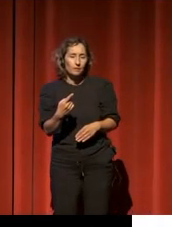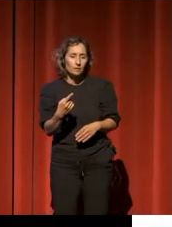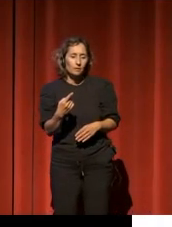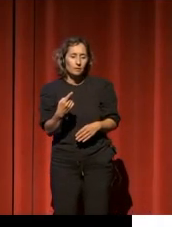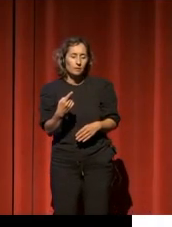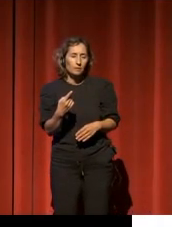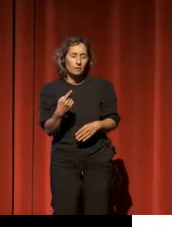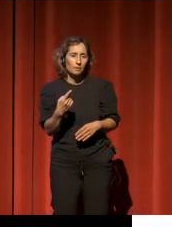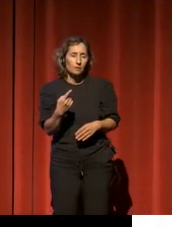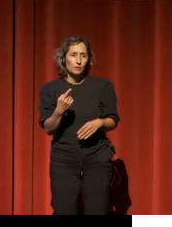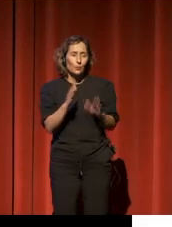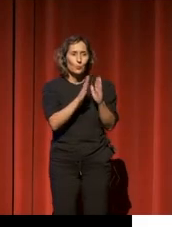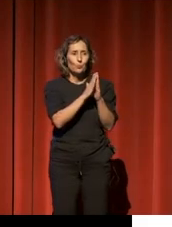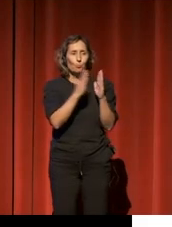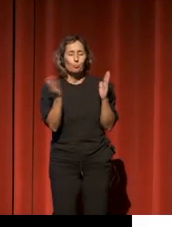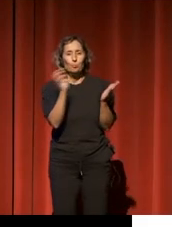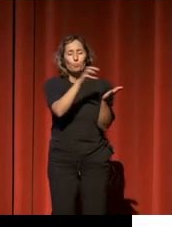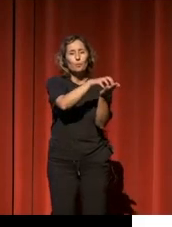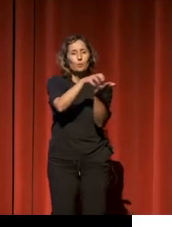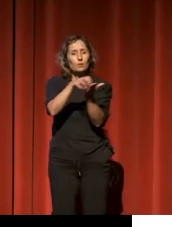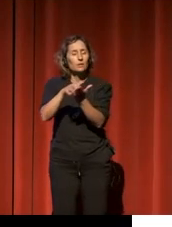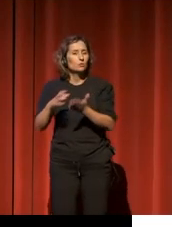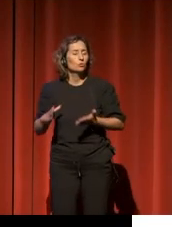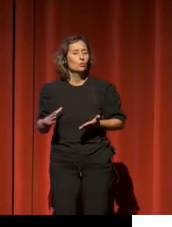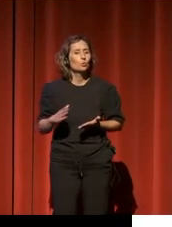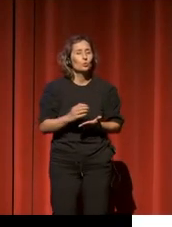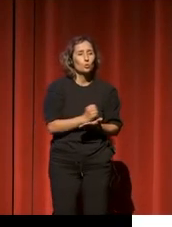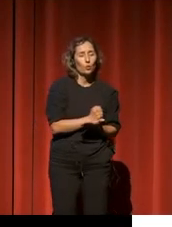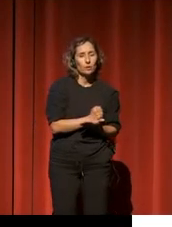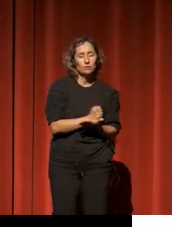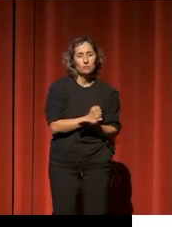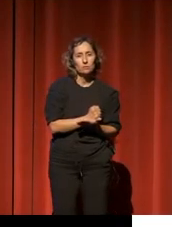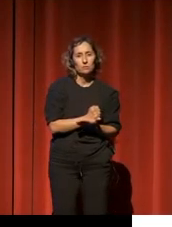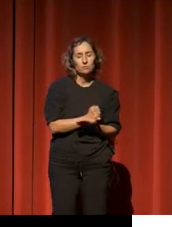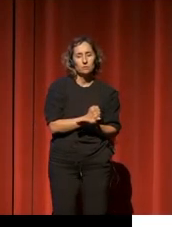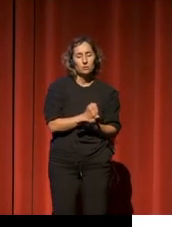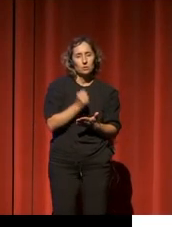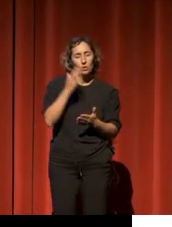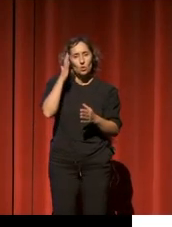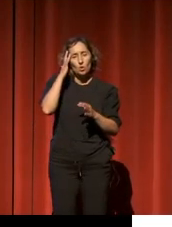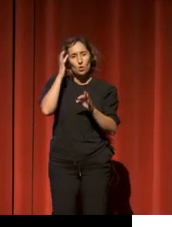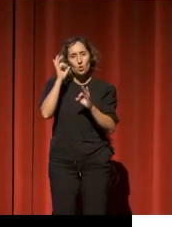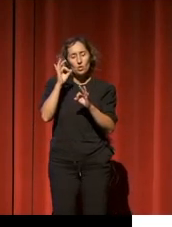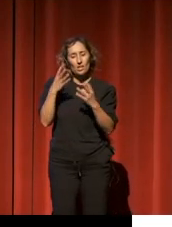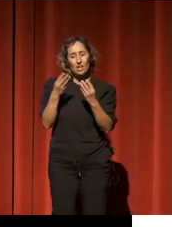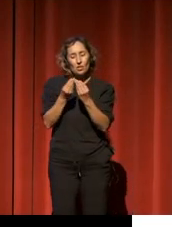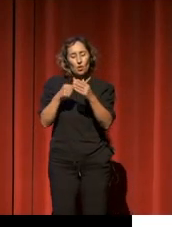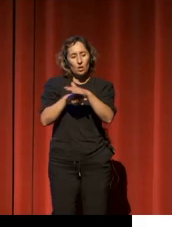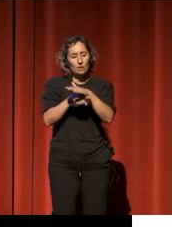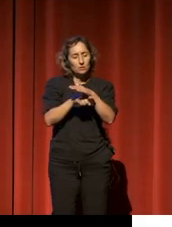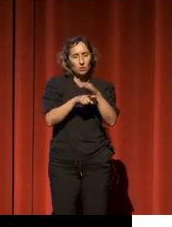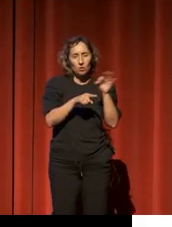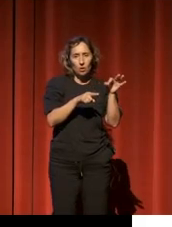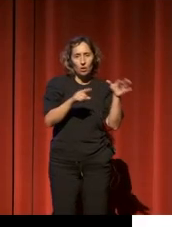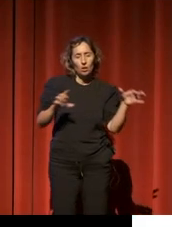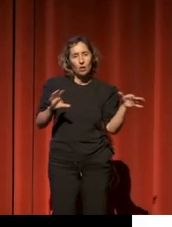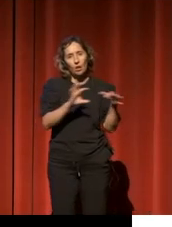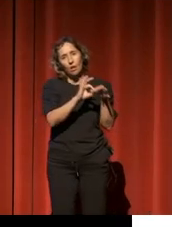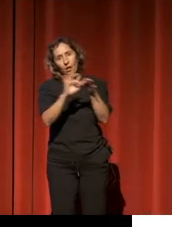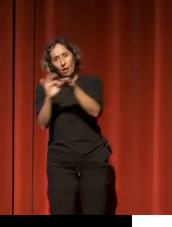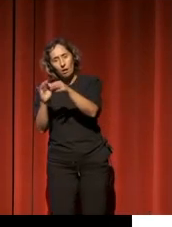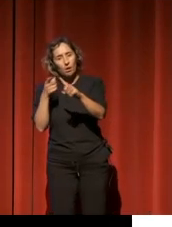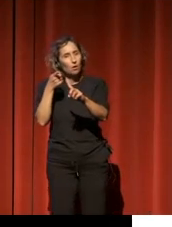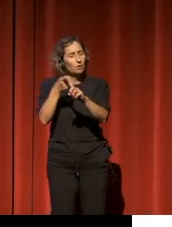las bibliotecas deben de estar o deben de caminar hacia lógicas de cogestión desde un punto de vista del estudio de la